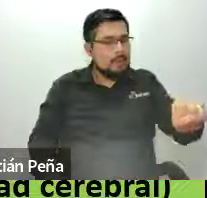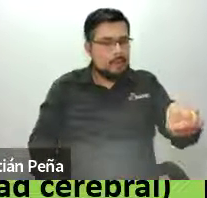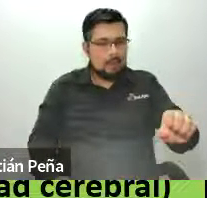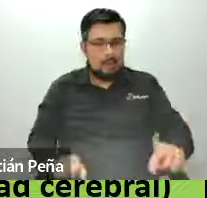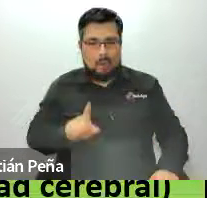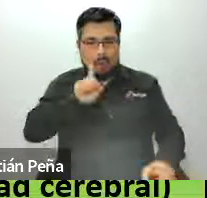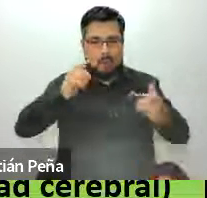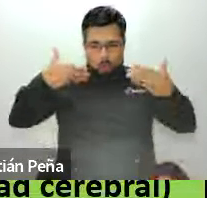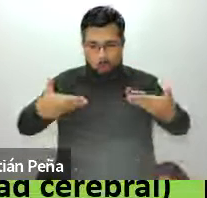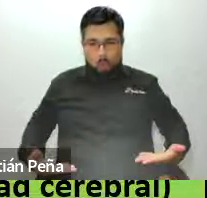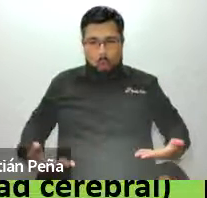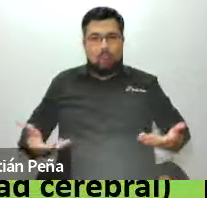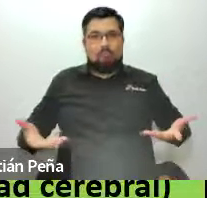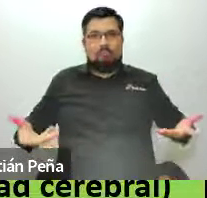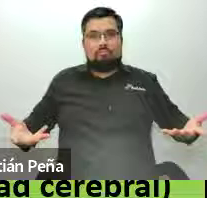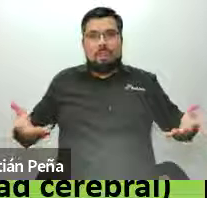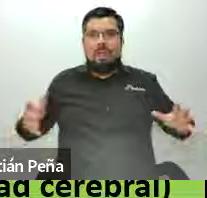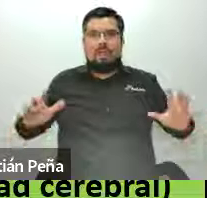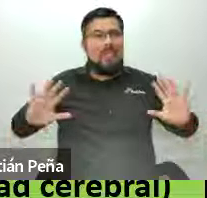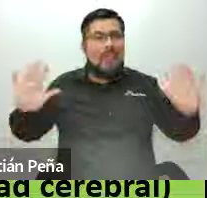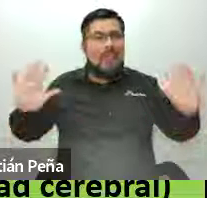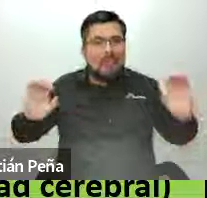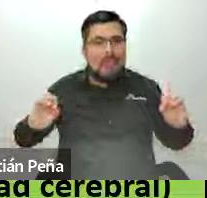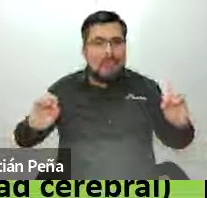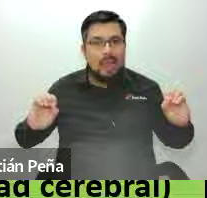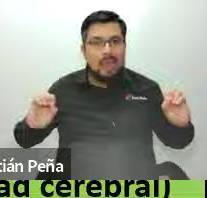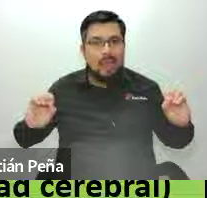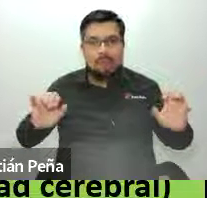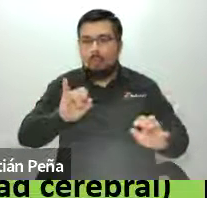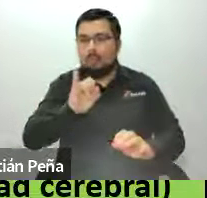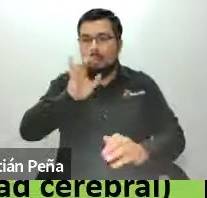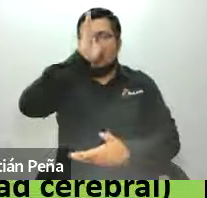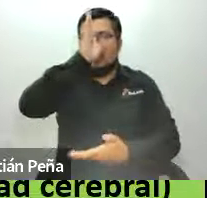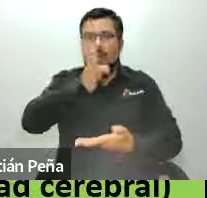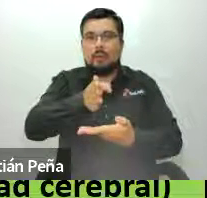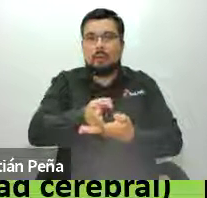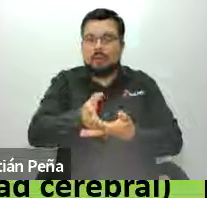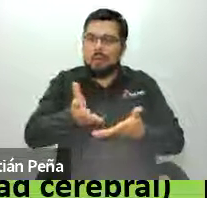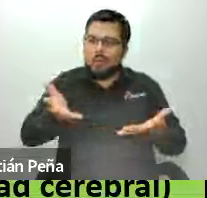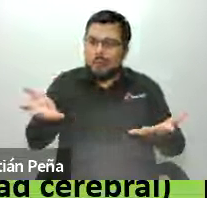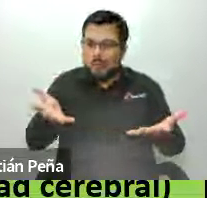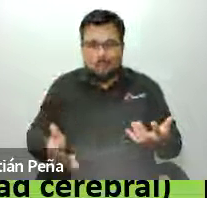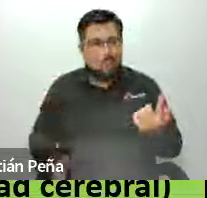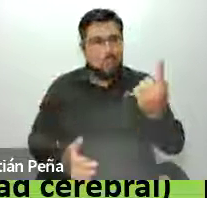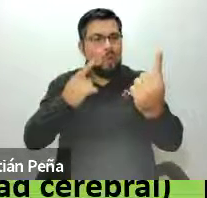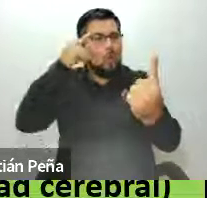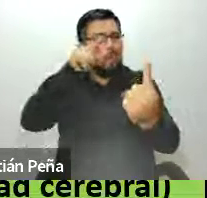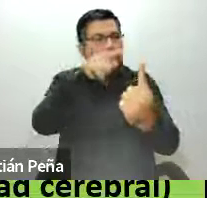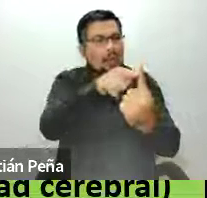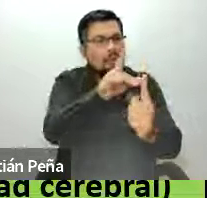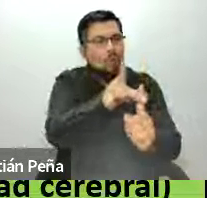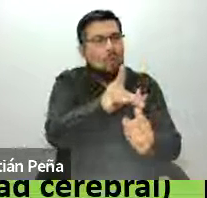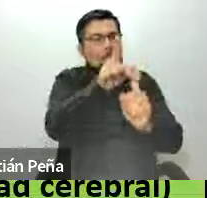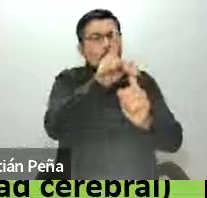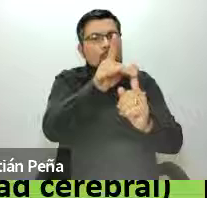nosotros? Decíamos, ¿no? ¿Quiénes somos? Nadie para poder tomar la decisión. ¿Cómo se prioriza o no un objetivo? ¿Qué es relevante? ¿Qué